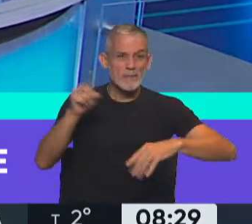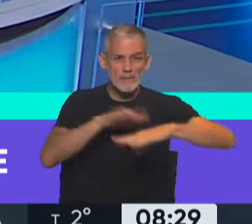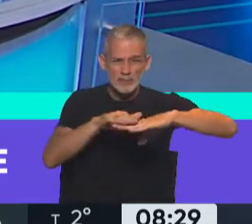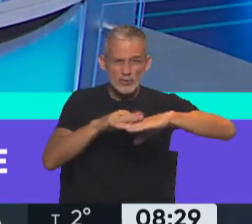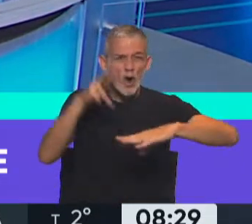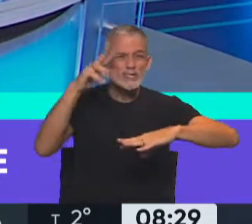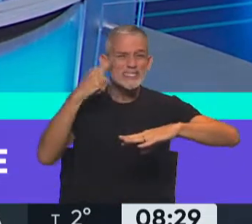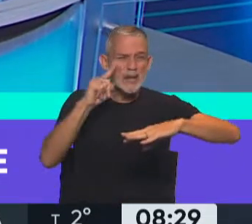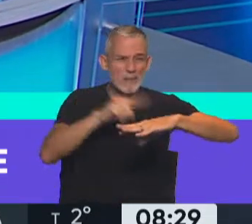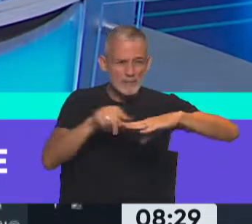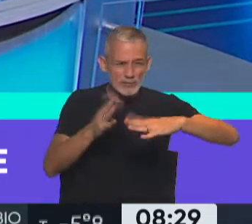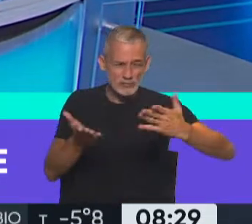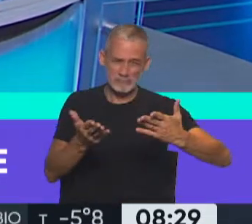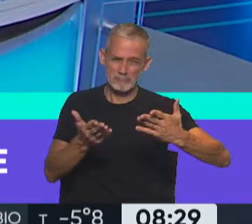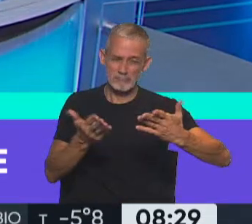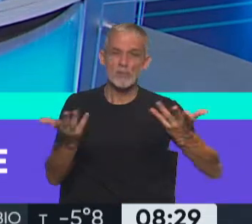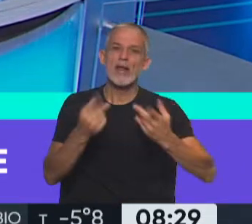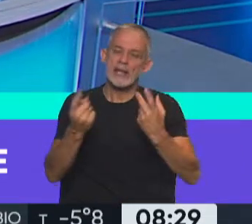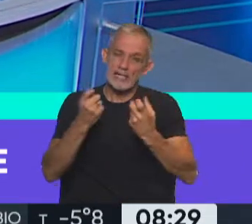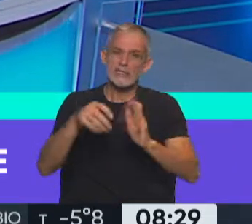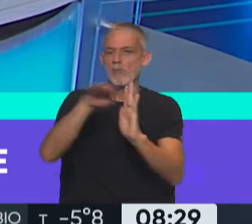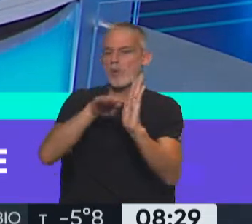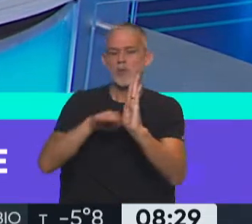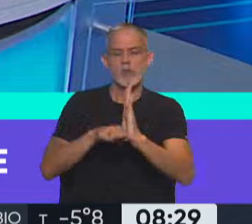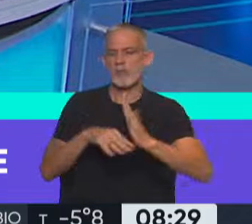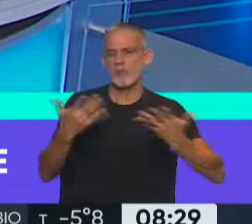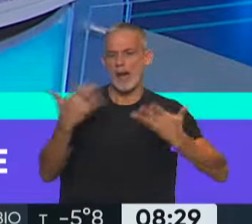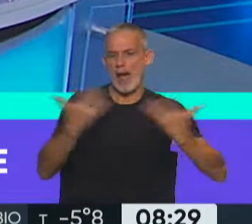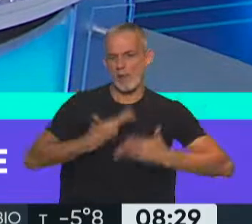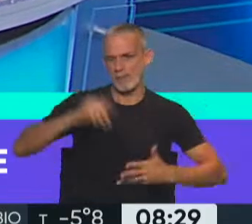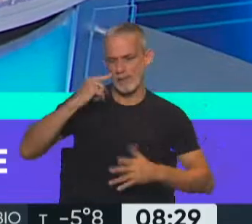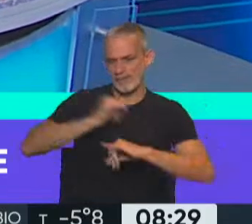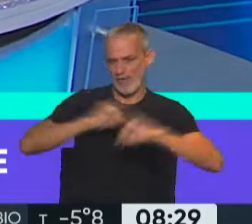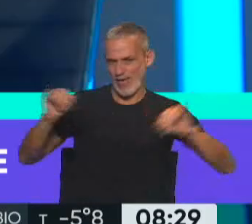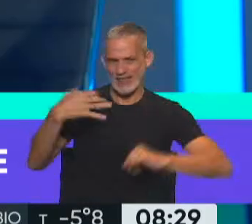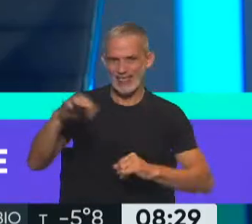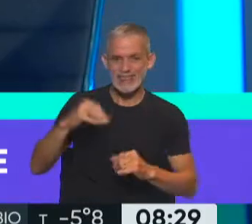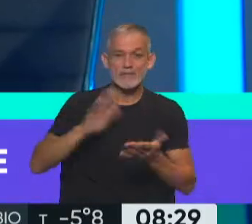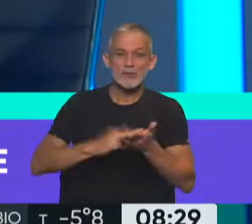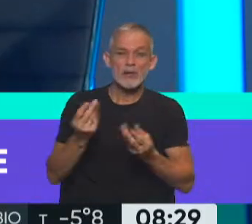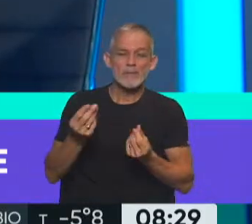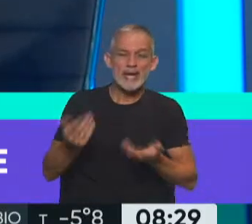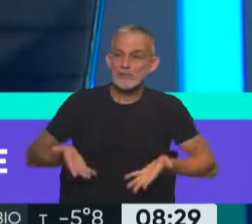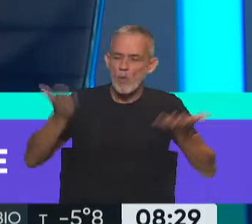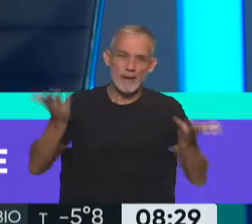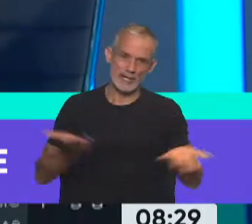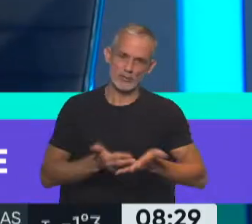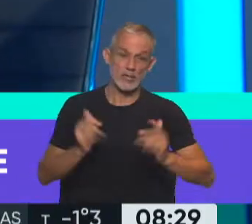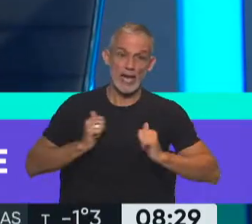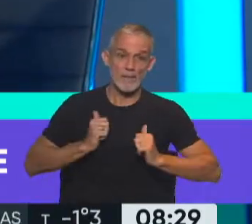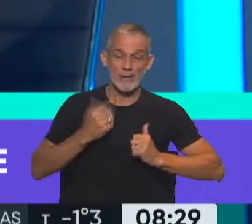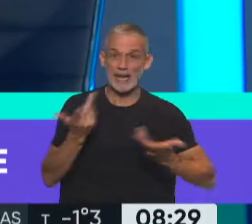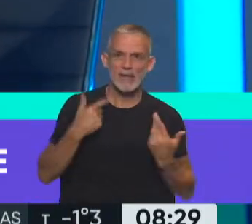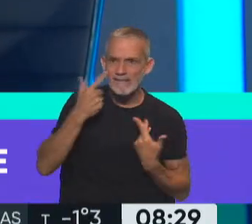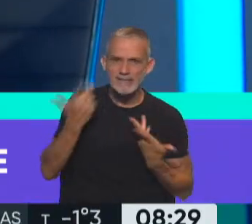tenés que agregarle la vivienda, Bueno, por eso ¿no? es necesario que haya medidas contundentes, ¿no? A propósito de los aumentos de precios. Digo, estamos esperando con